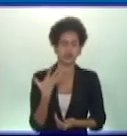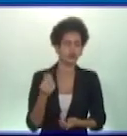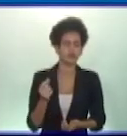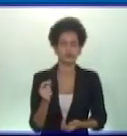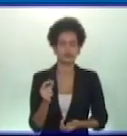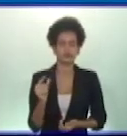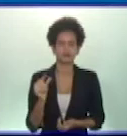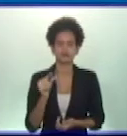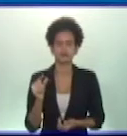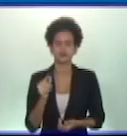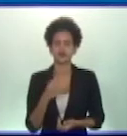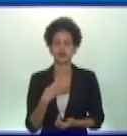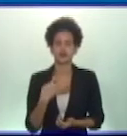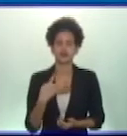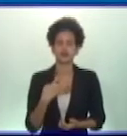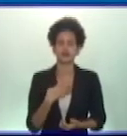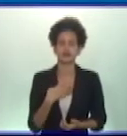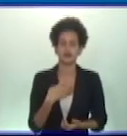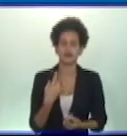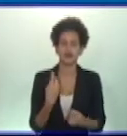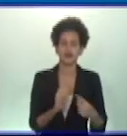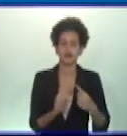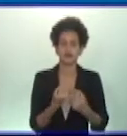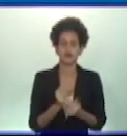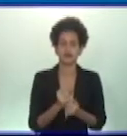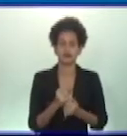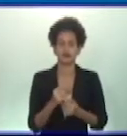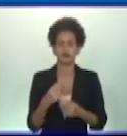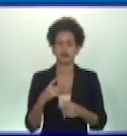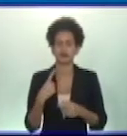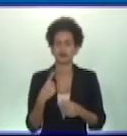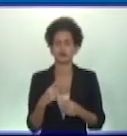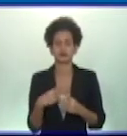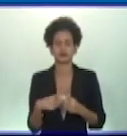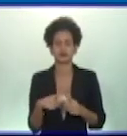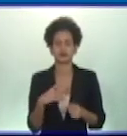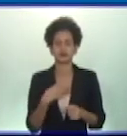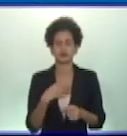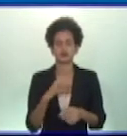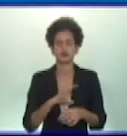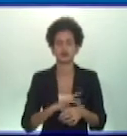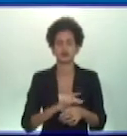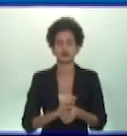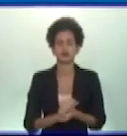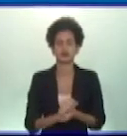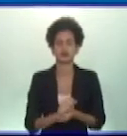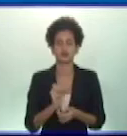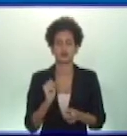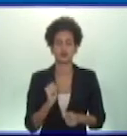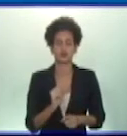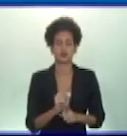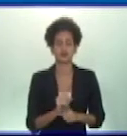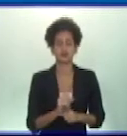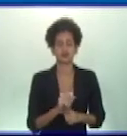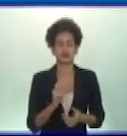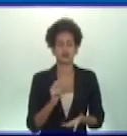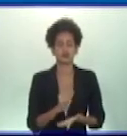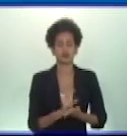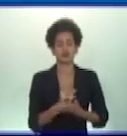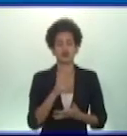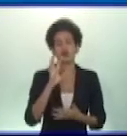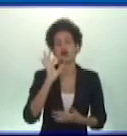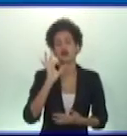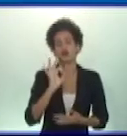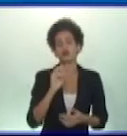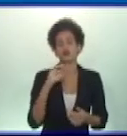8:45 horas y demoró 3 horas en esta tarea, ¿a qué hora terminó el médico el pesquisaje? No copien el texto,